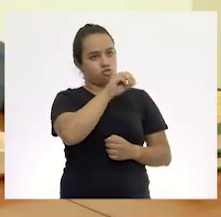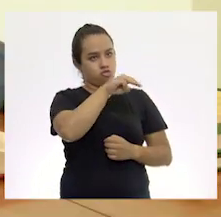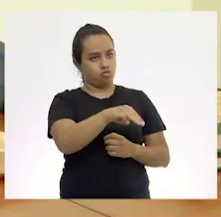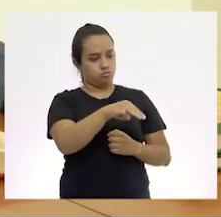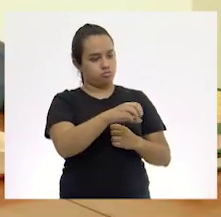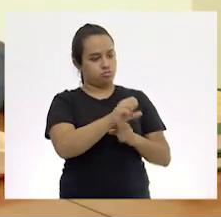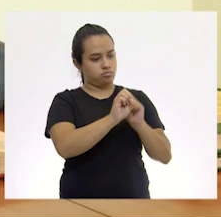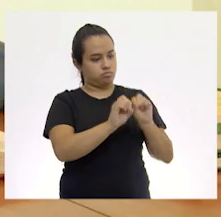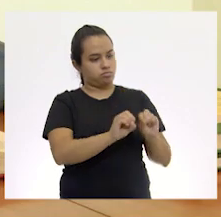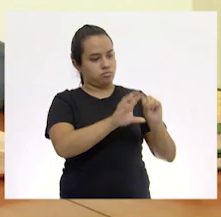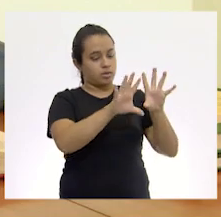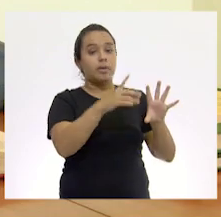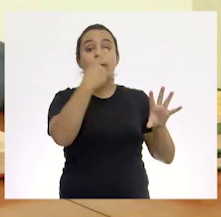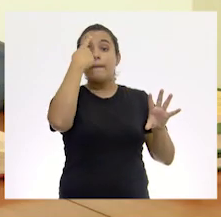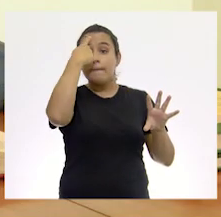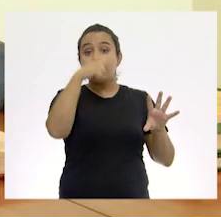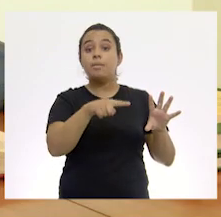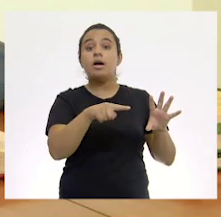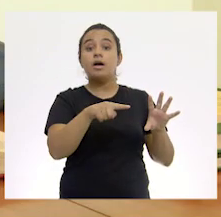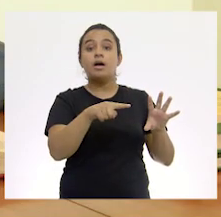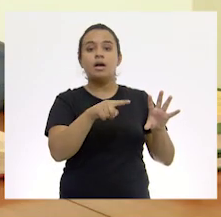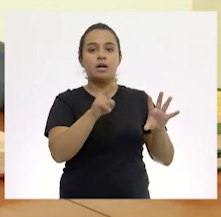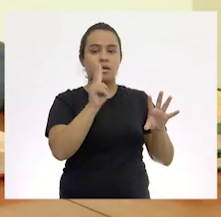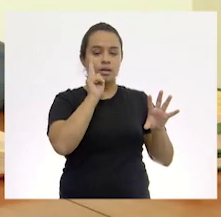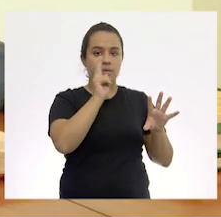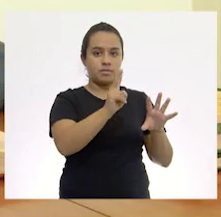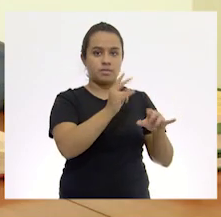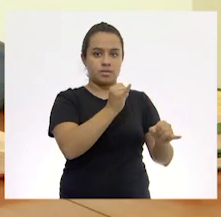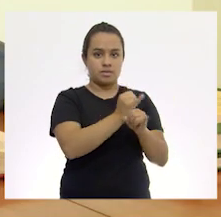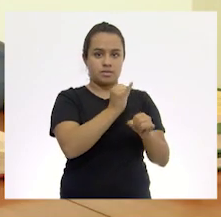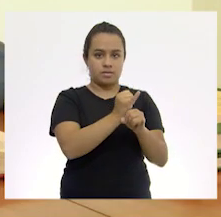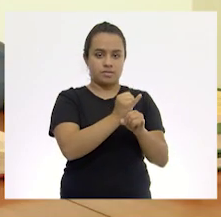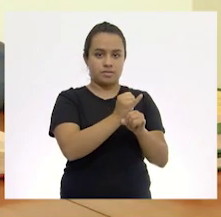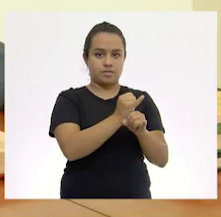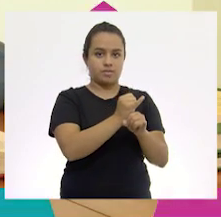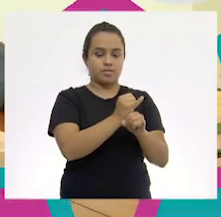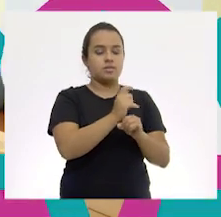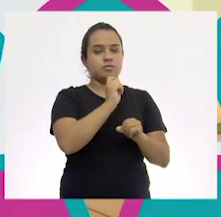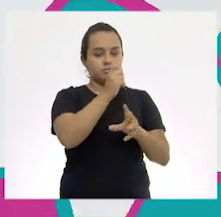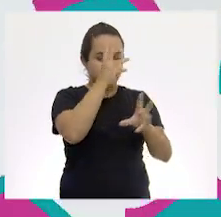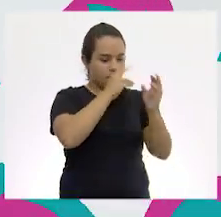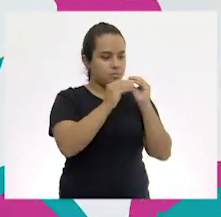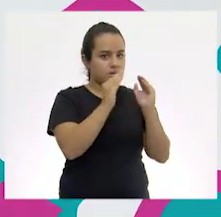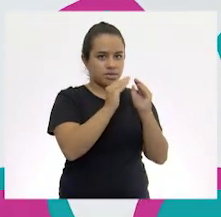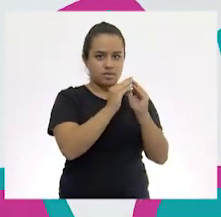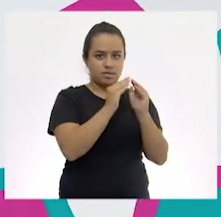que veamos la plataforma Aprende en Casa.